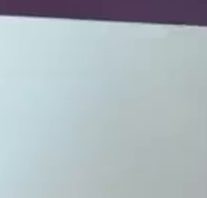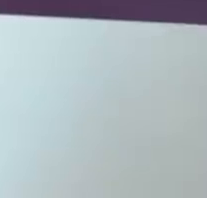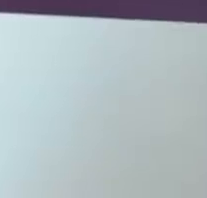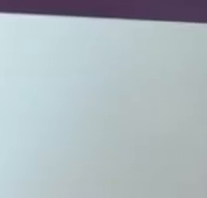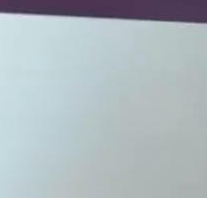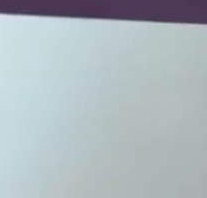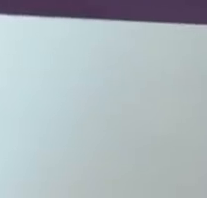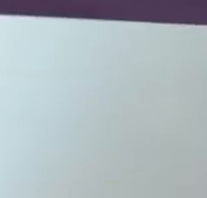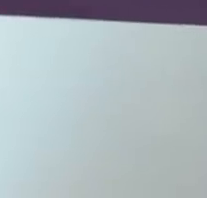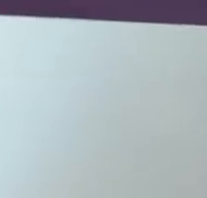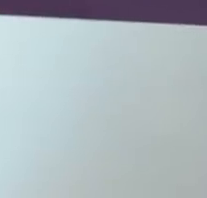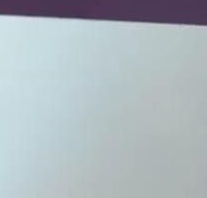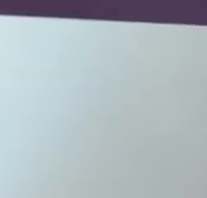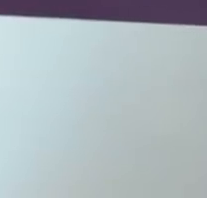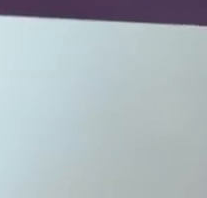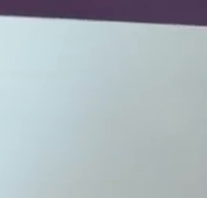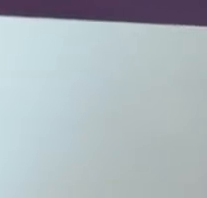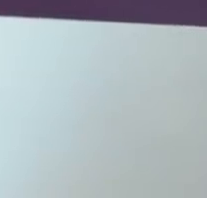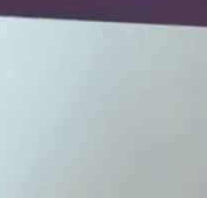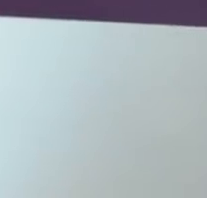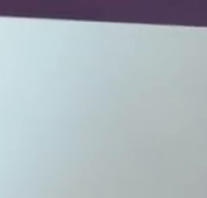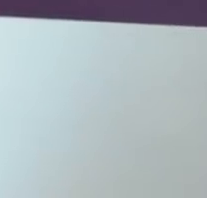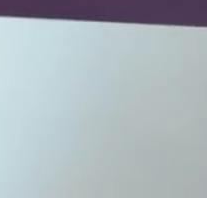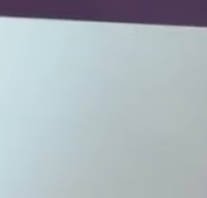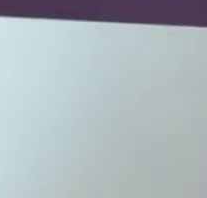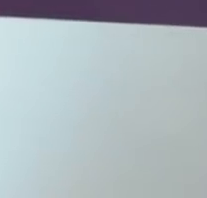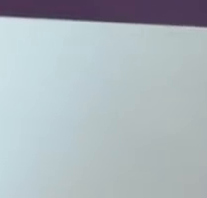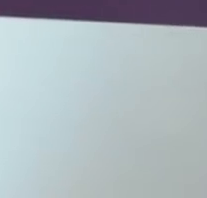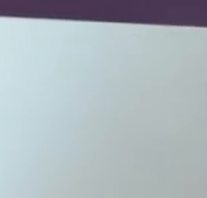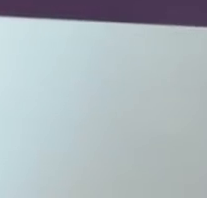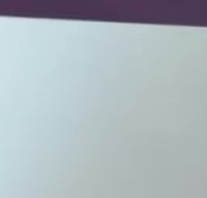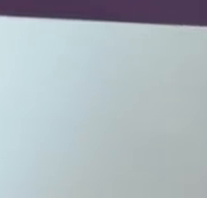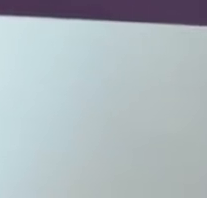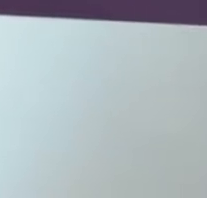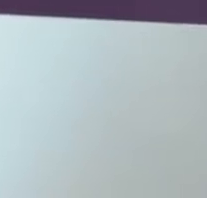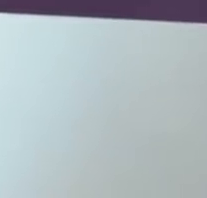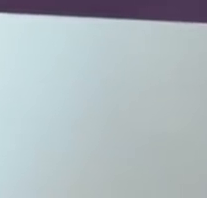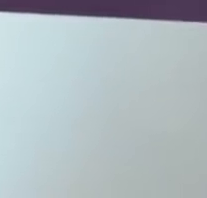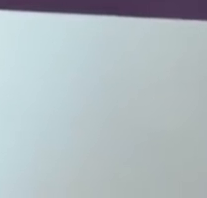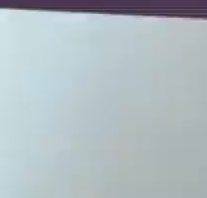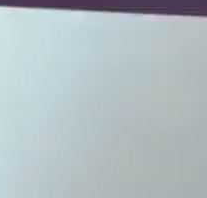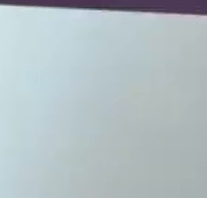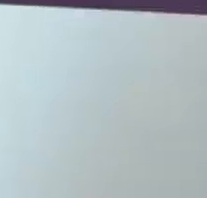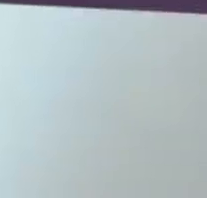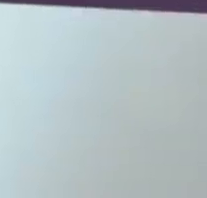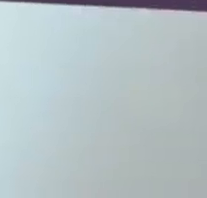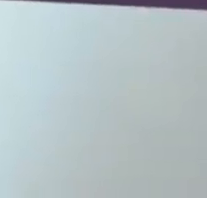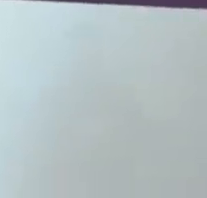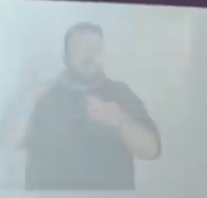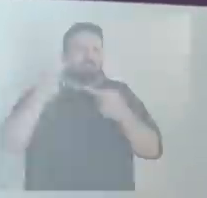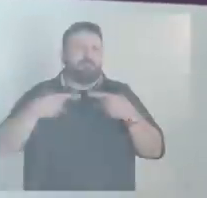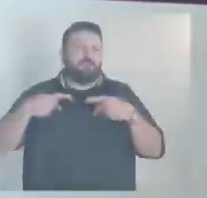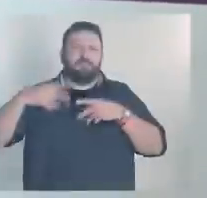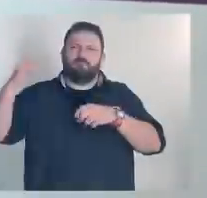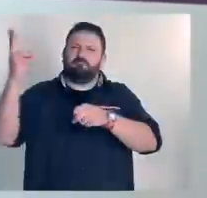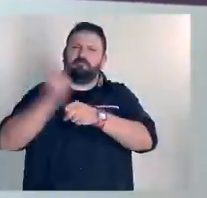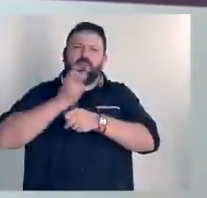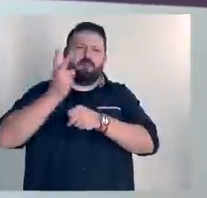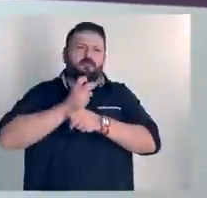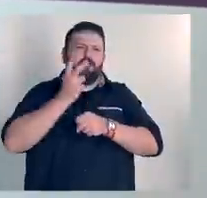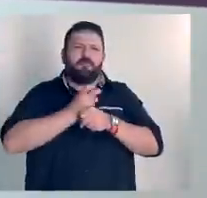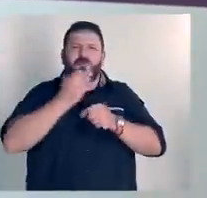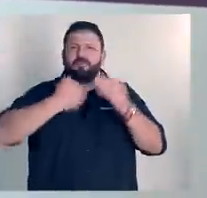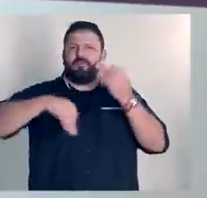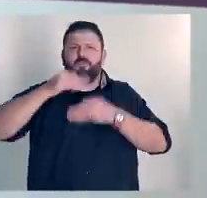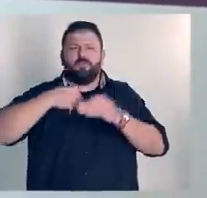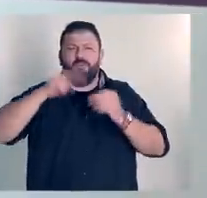no pensar en pequeñito, en bueno, dos, tres invitados, ya. No, piensa en 100, en 500 invitados. Al final, la maravilla de